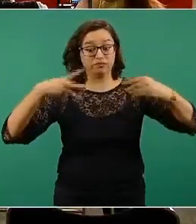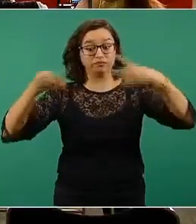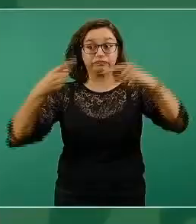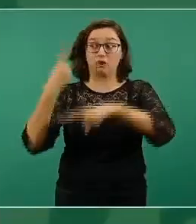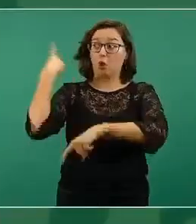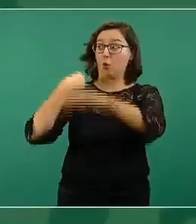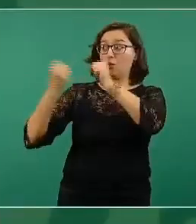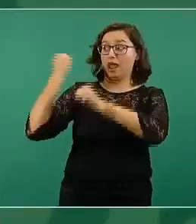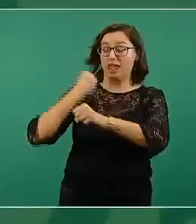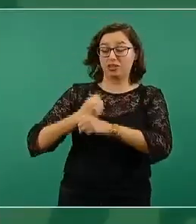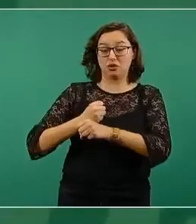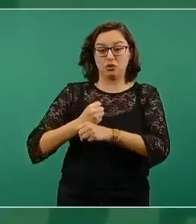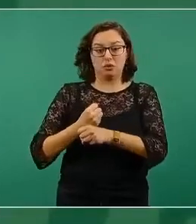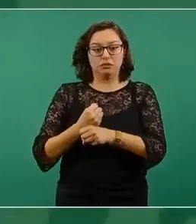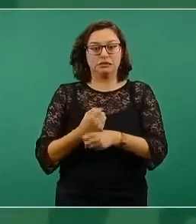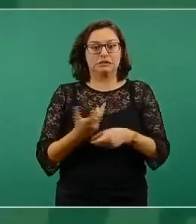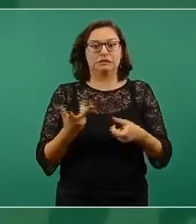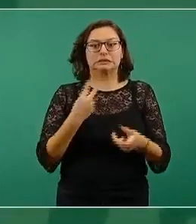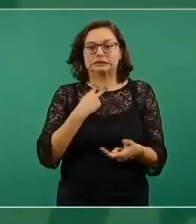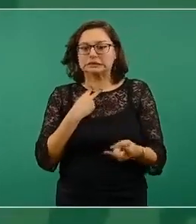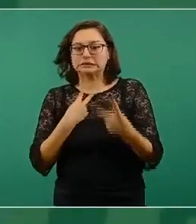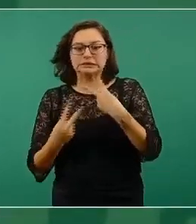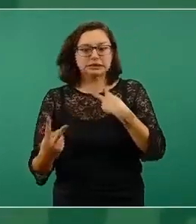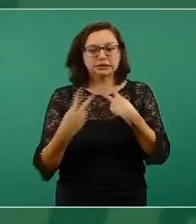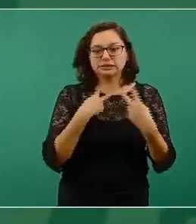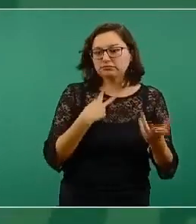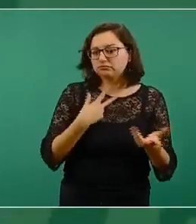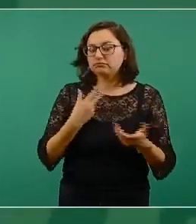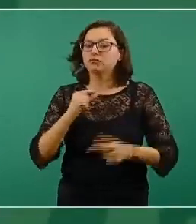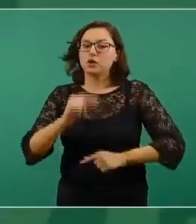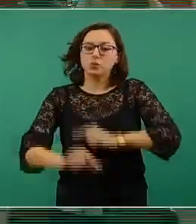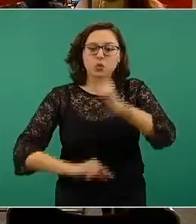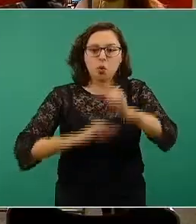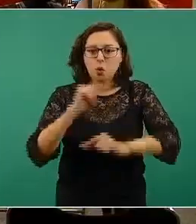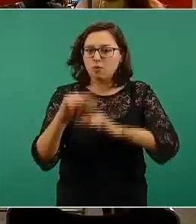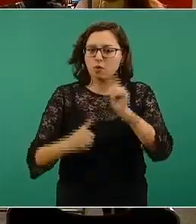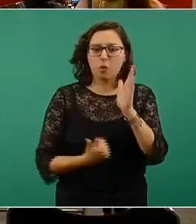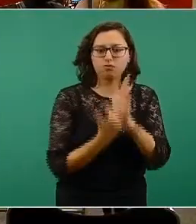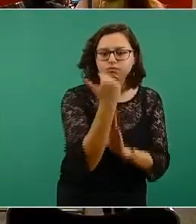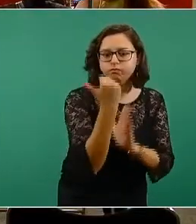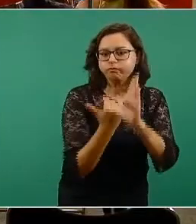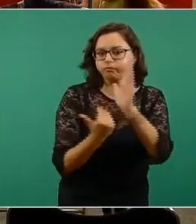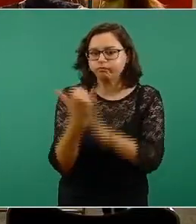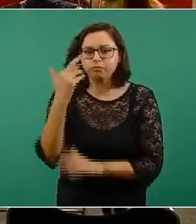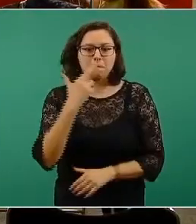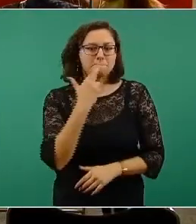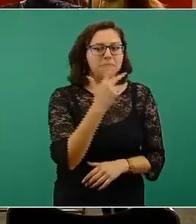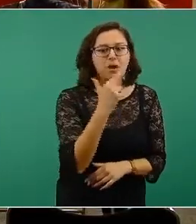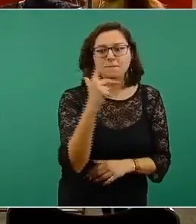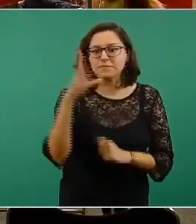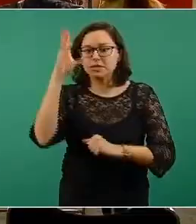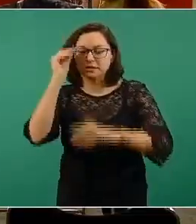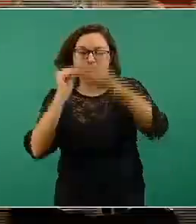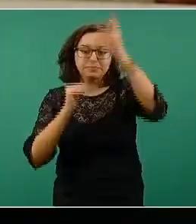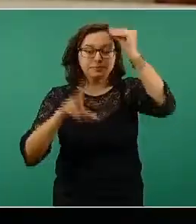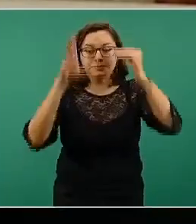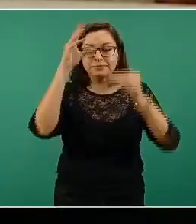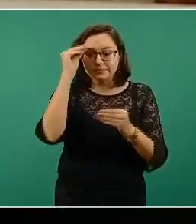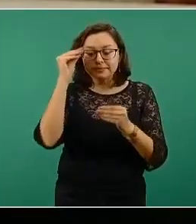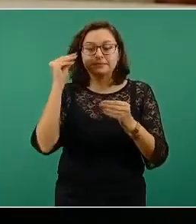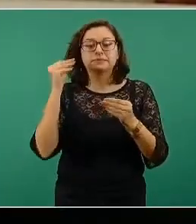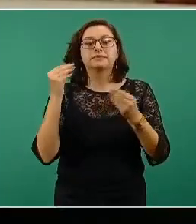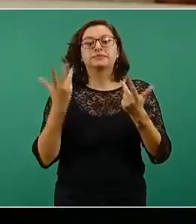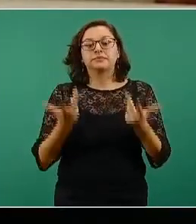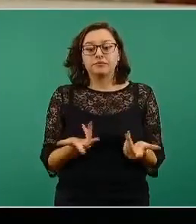quiero entenderlo así, durante el transcurso de la pandemia. Incluso que no utilizaron sus frases